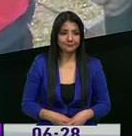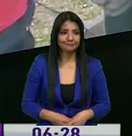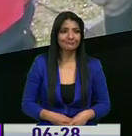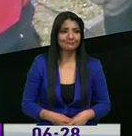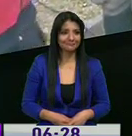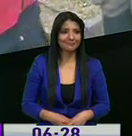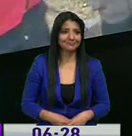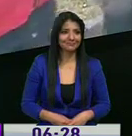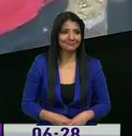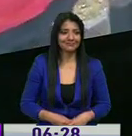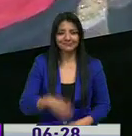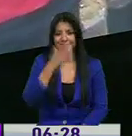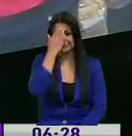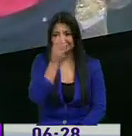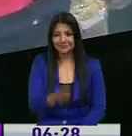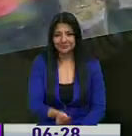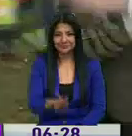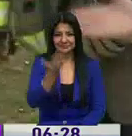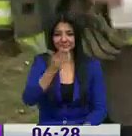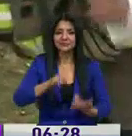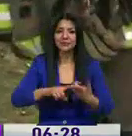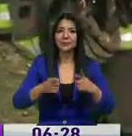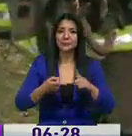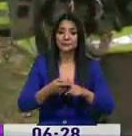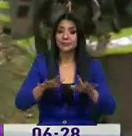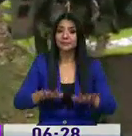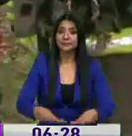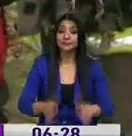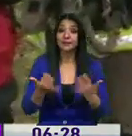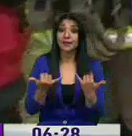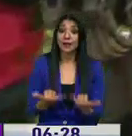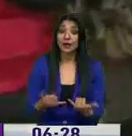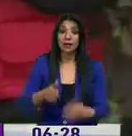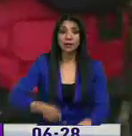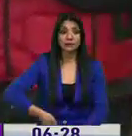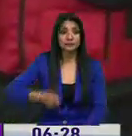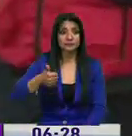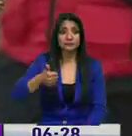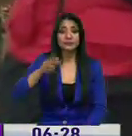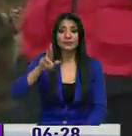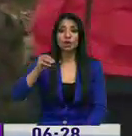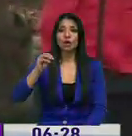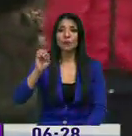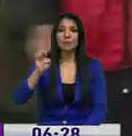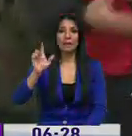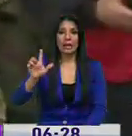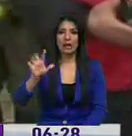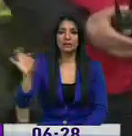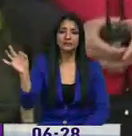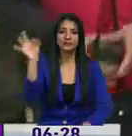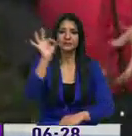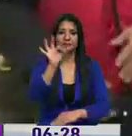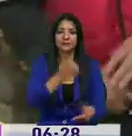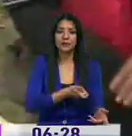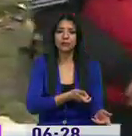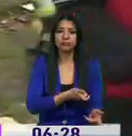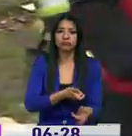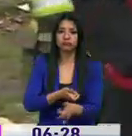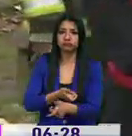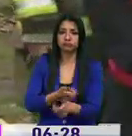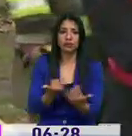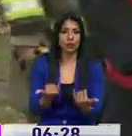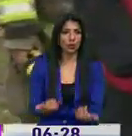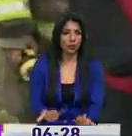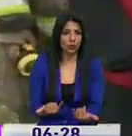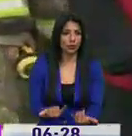hacia roberto amigos en estos momentos nos encontramos con el teniente de romer duque quien es el representante del cuerpo de bomberos en estos momentos que